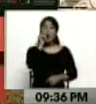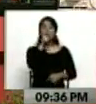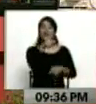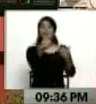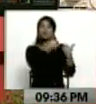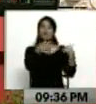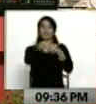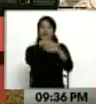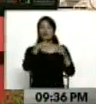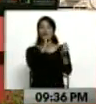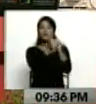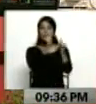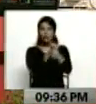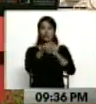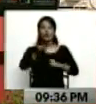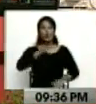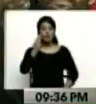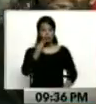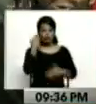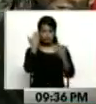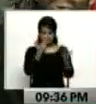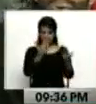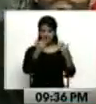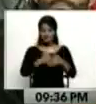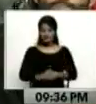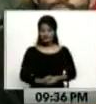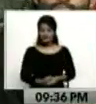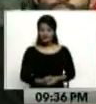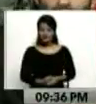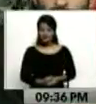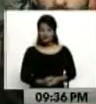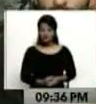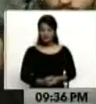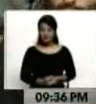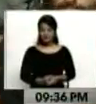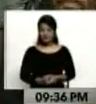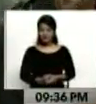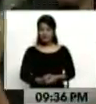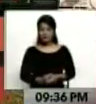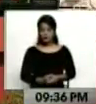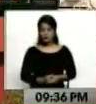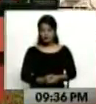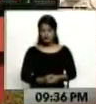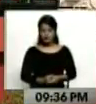ministro del pu popular para la juventud y el deporte